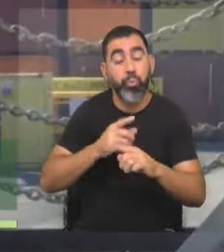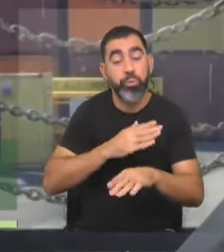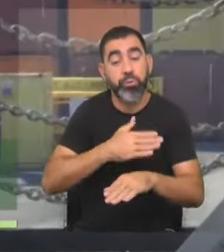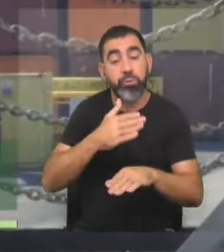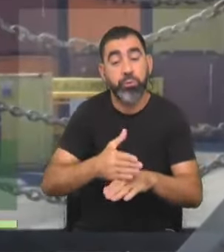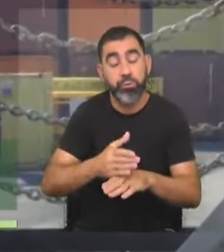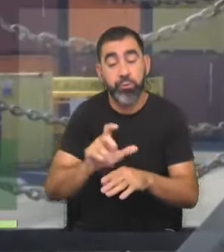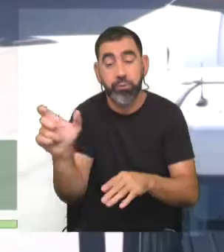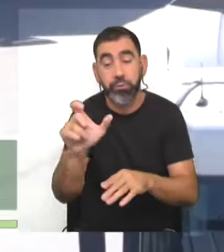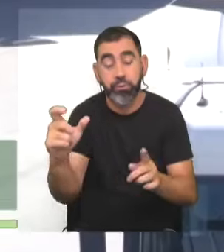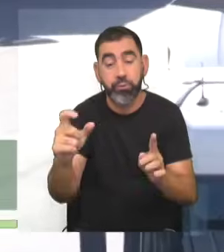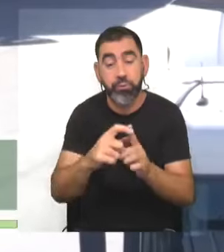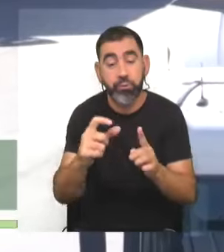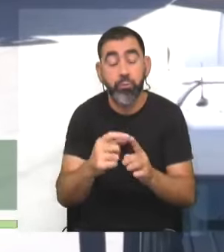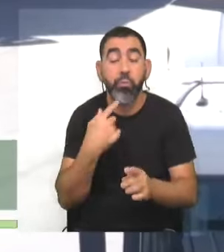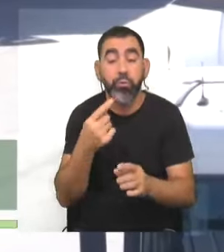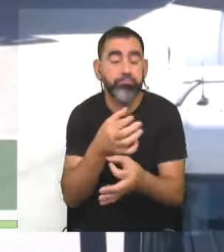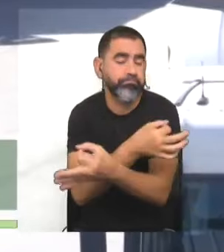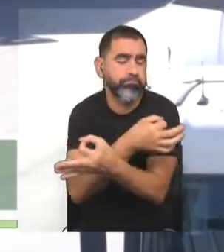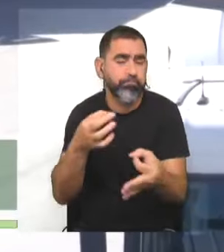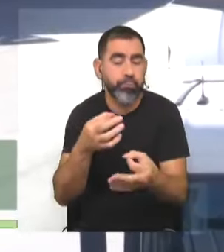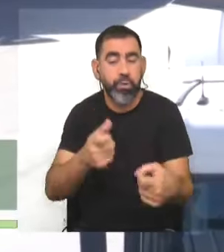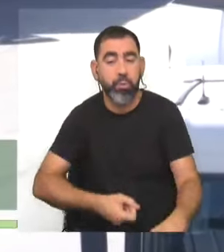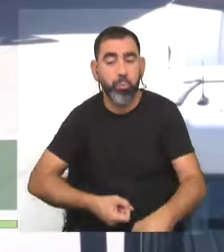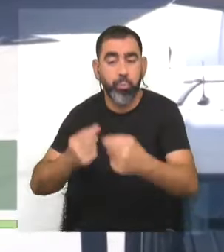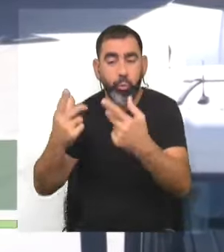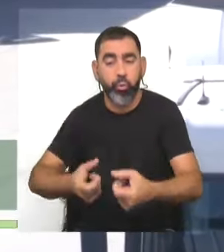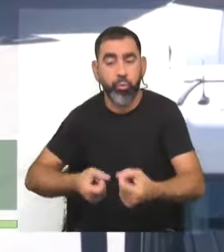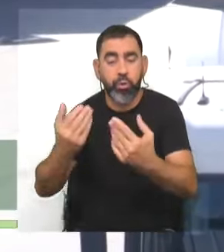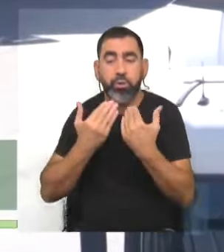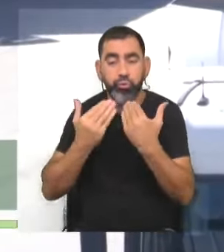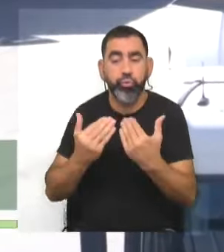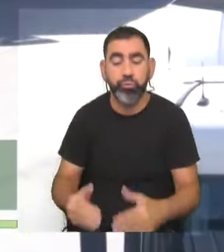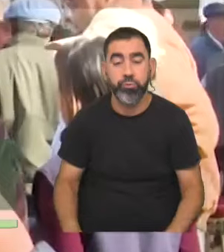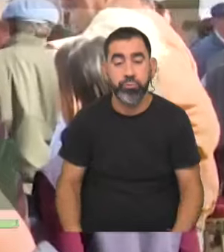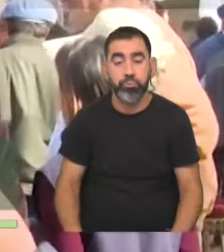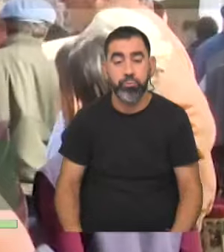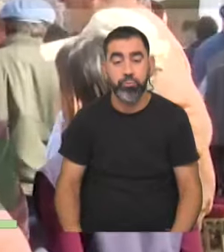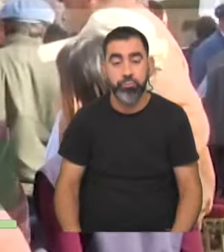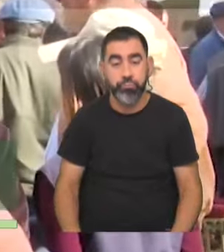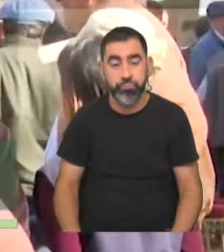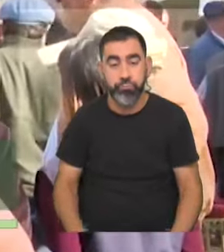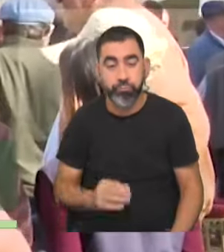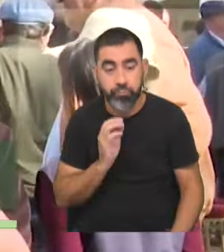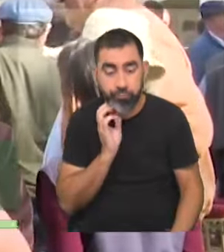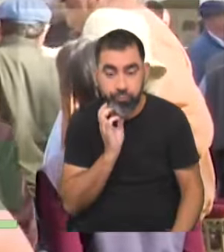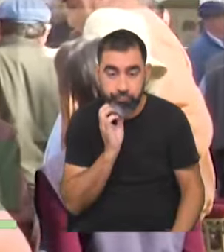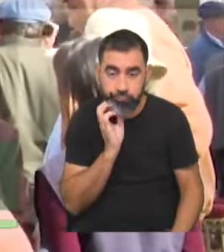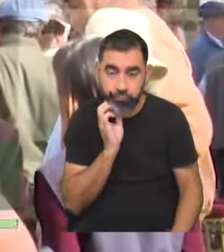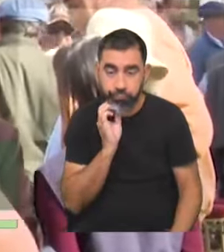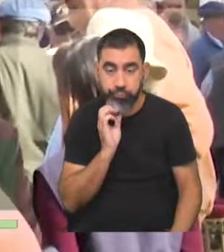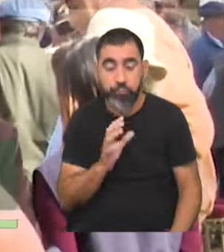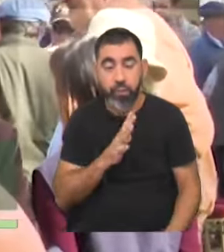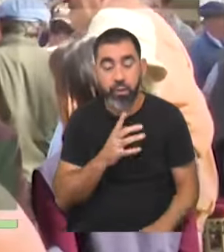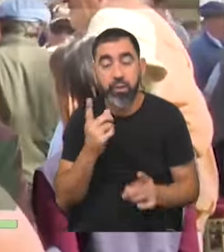atraso cambiario que atribuyó al éxito de las exportaciones e inversiones tenemos que tener evidentemente fondos